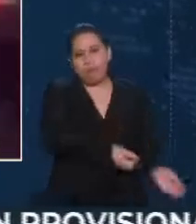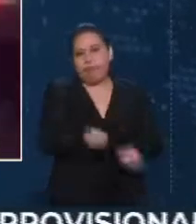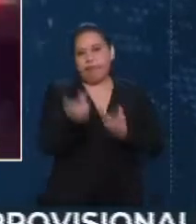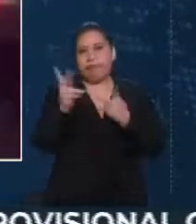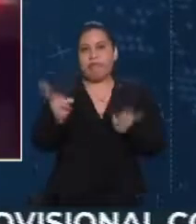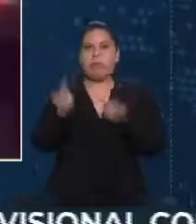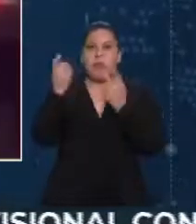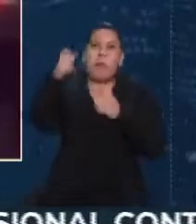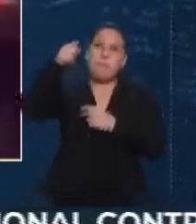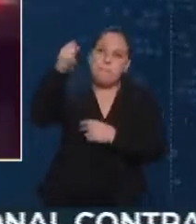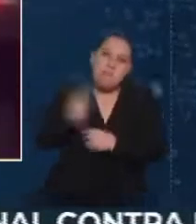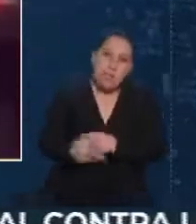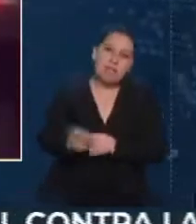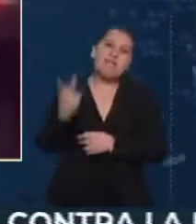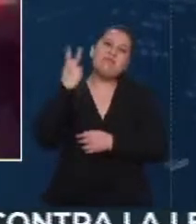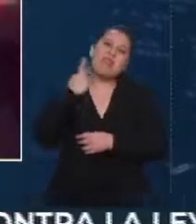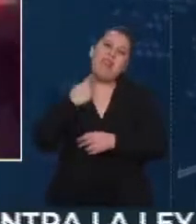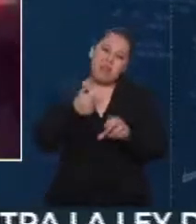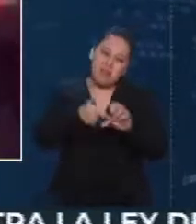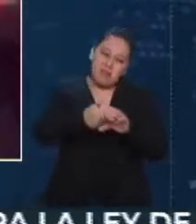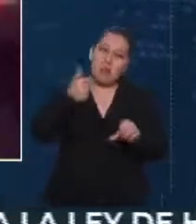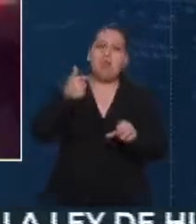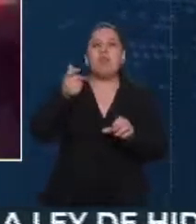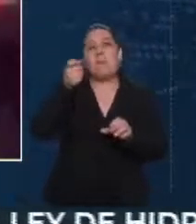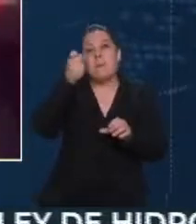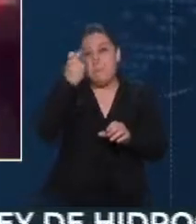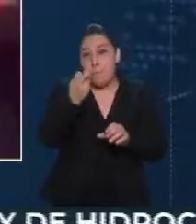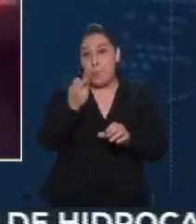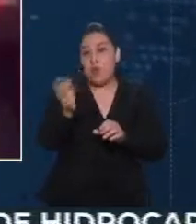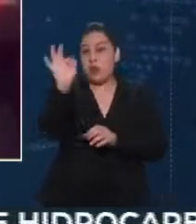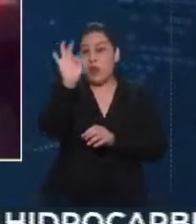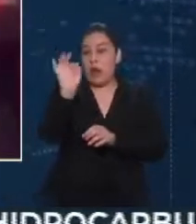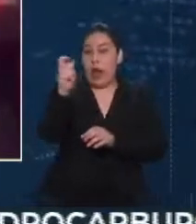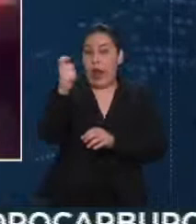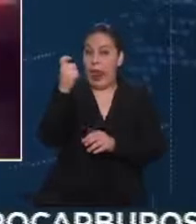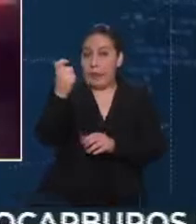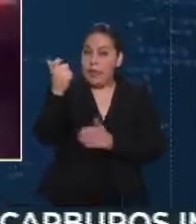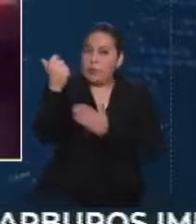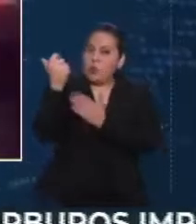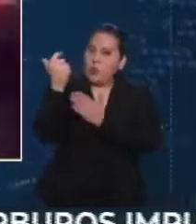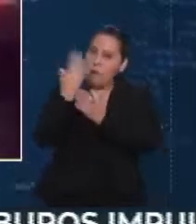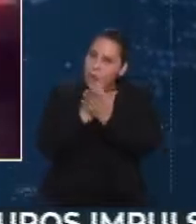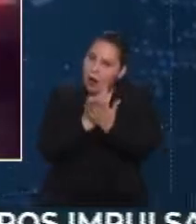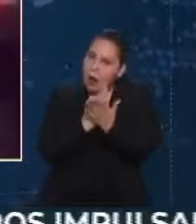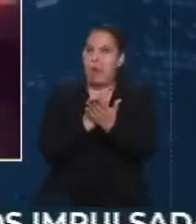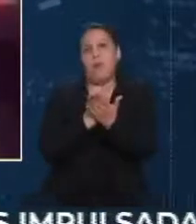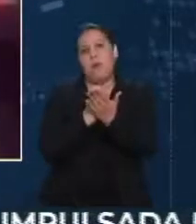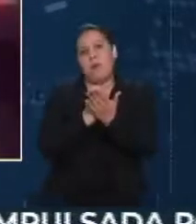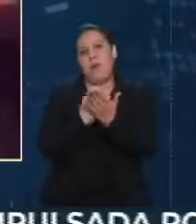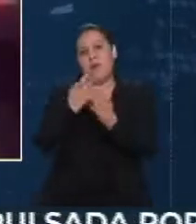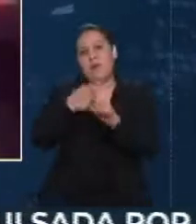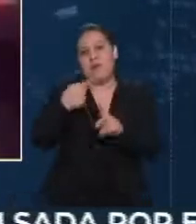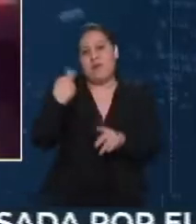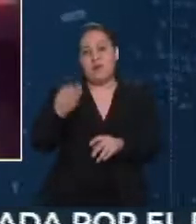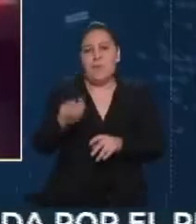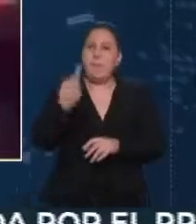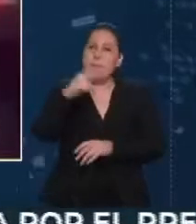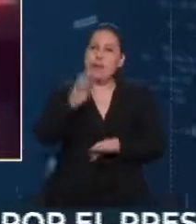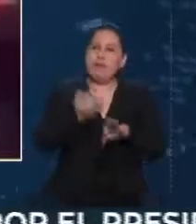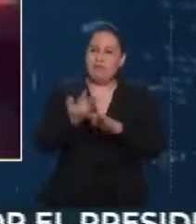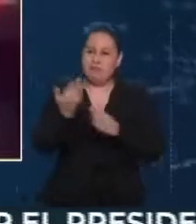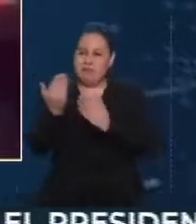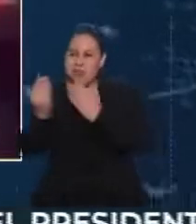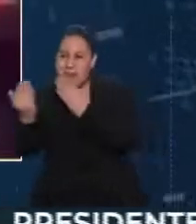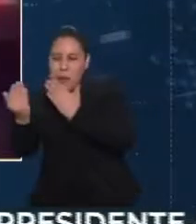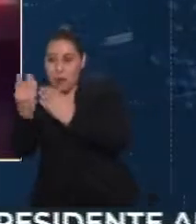la gasolina pues también bajara sustancialmente, ¿no? Ese precio. Y entonces efectivamente, como comentaba Mario, el punto de